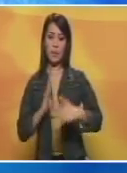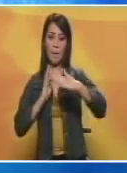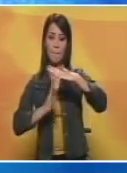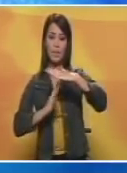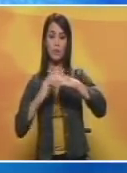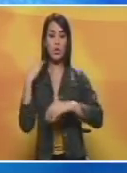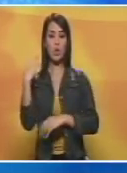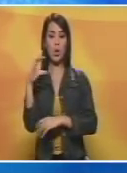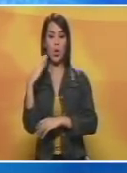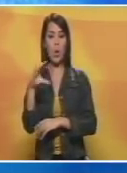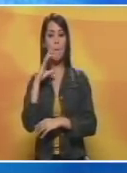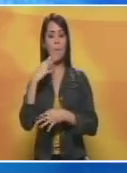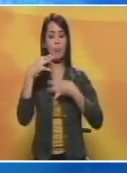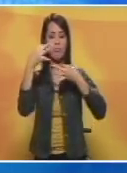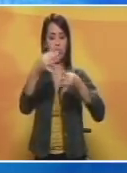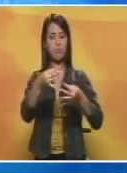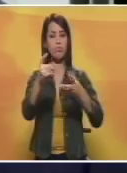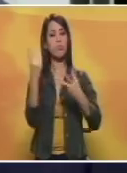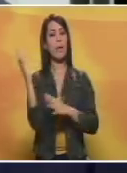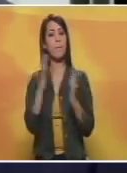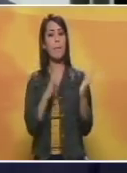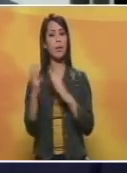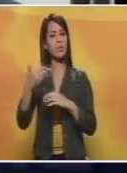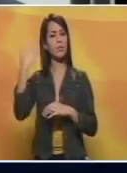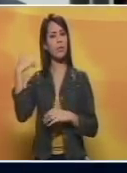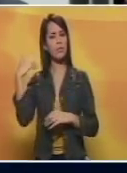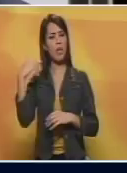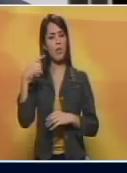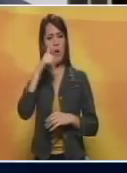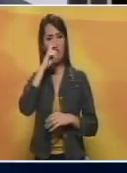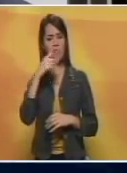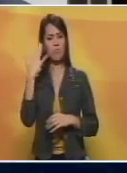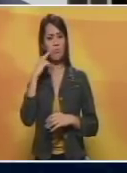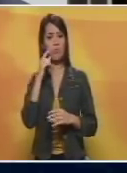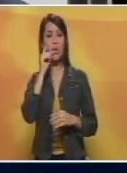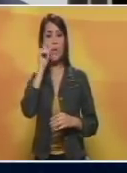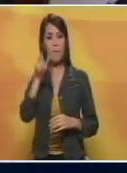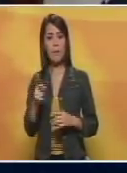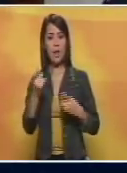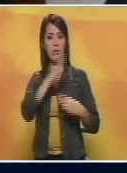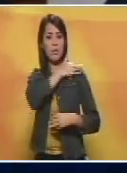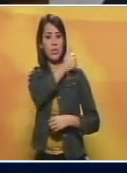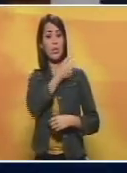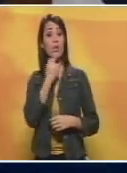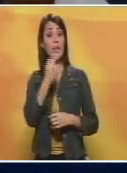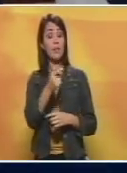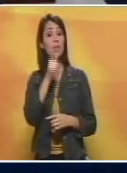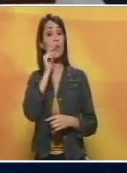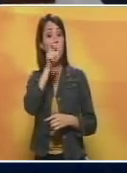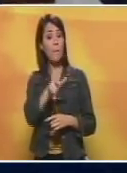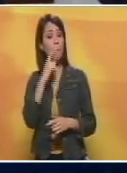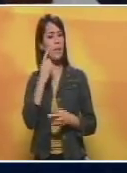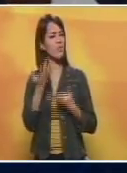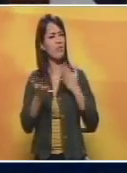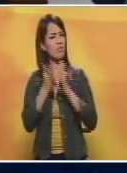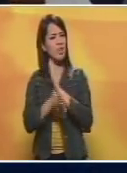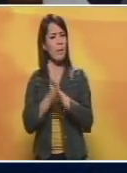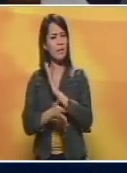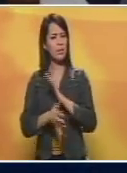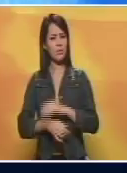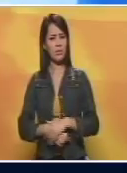colombia reveló esta carta fechada en marzo pasado en la que el director christian kruger le advierte al superintendente lo que estaba sucediendo